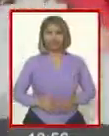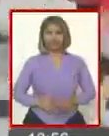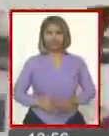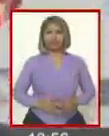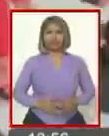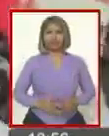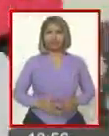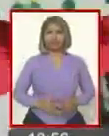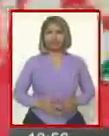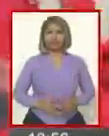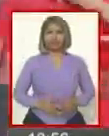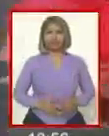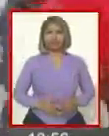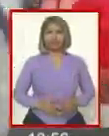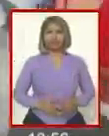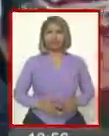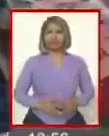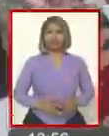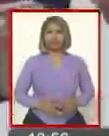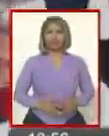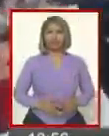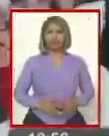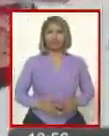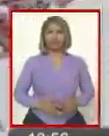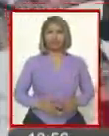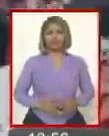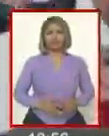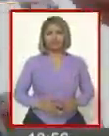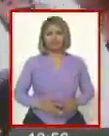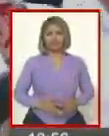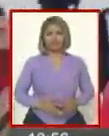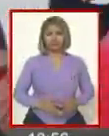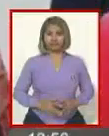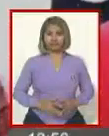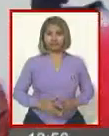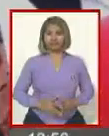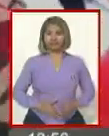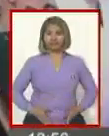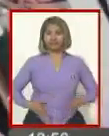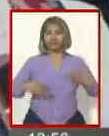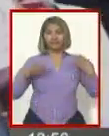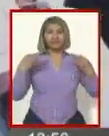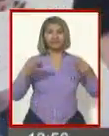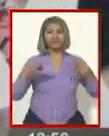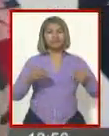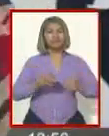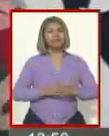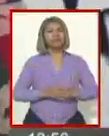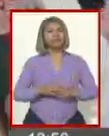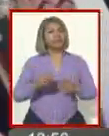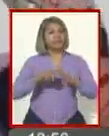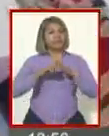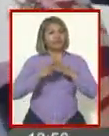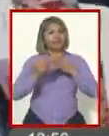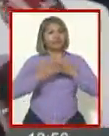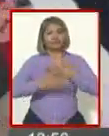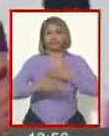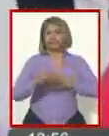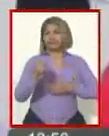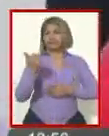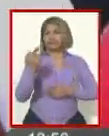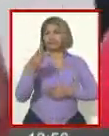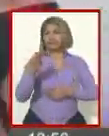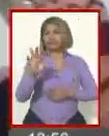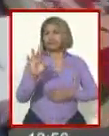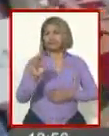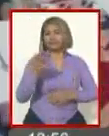Los niños, qué lindo esos pasos. Hay que vivir ya la fiesta de Urcupiña, pues. estamos empezando con la